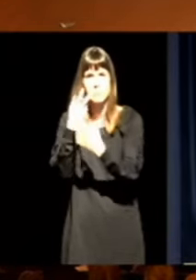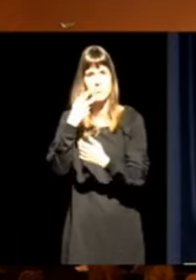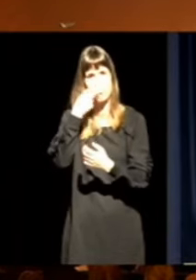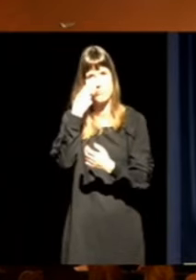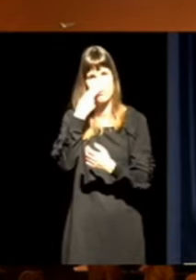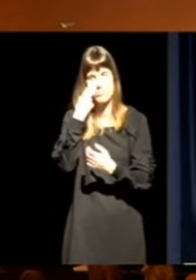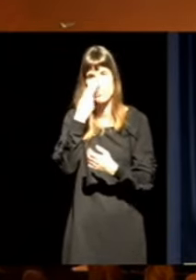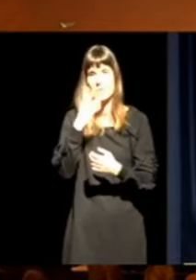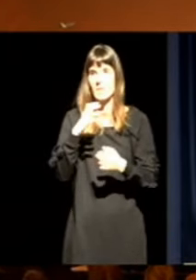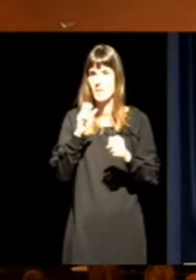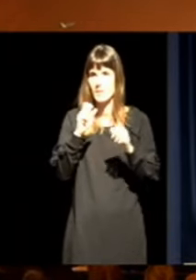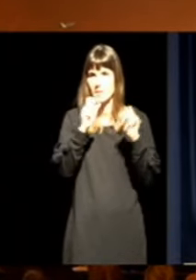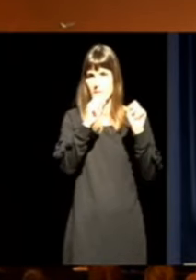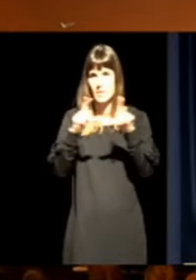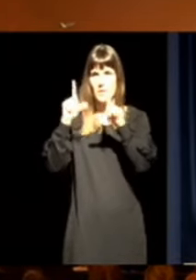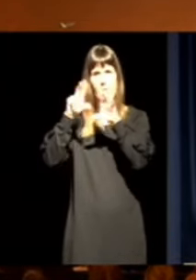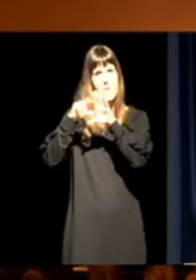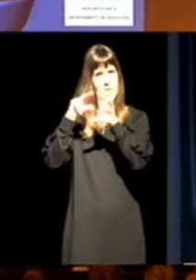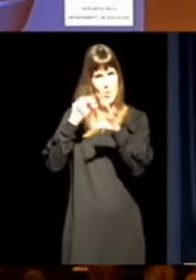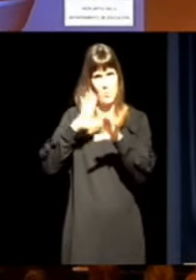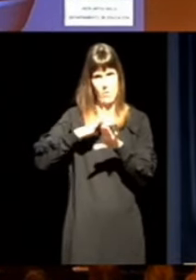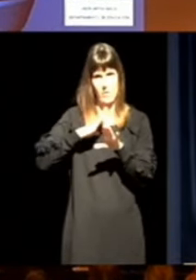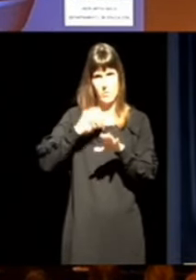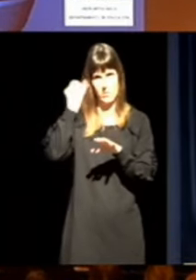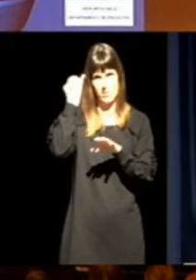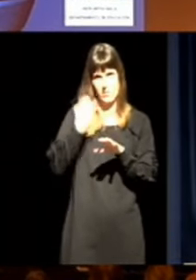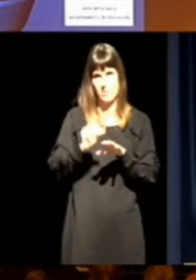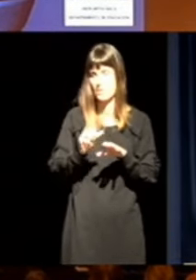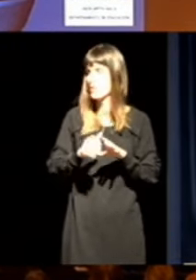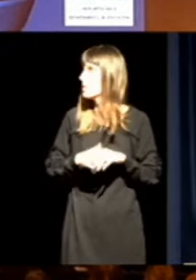¿Puedes poner el vídeo?